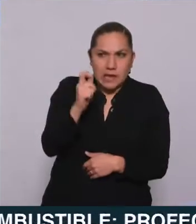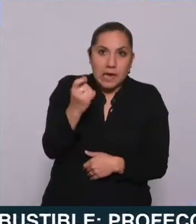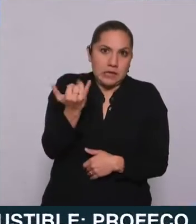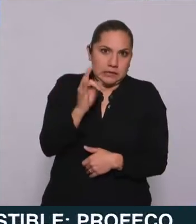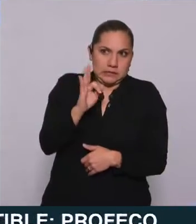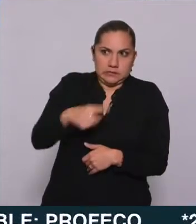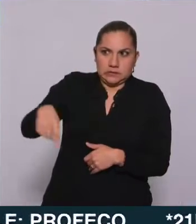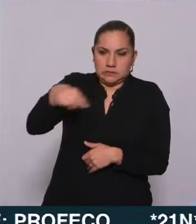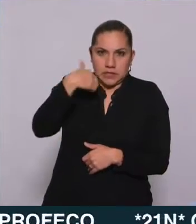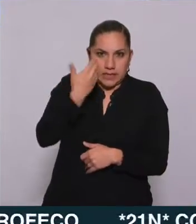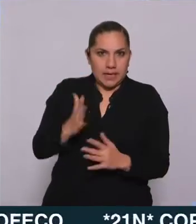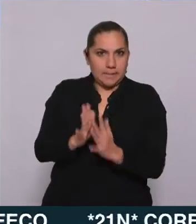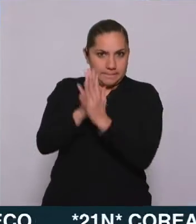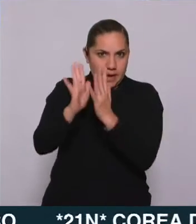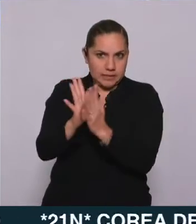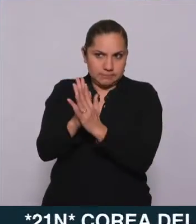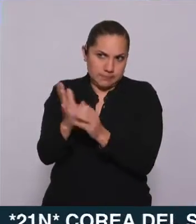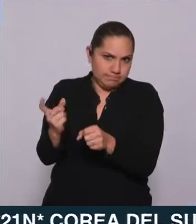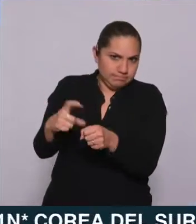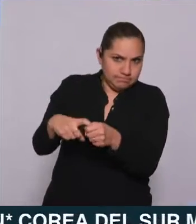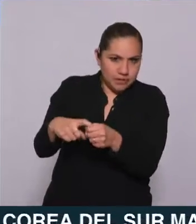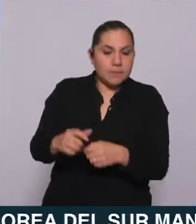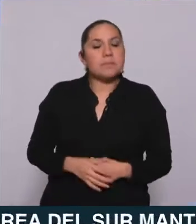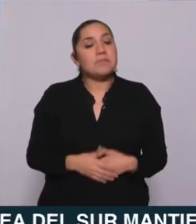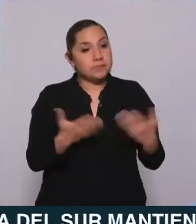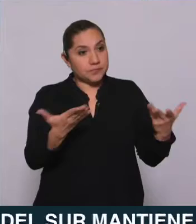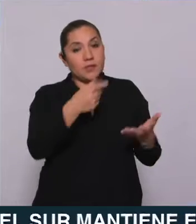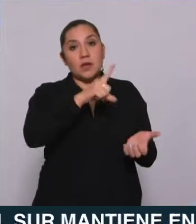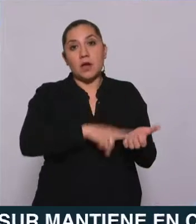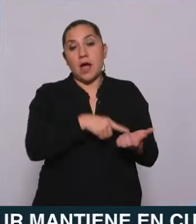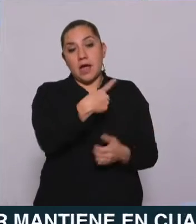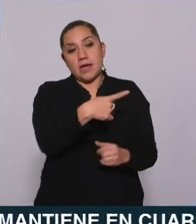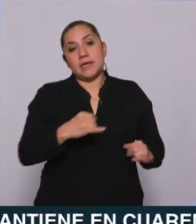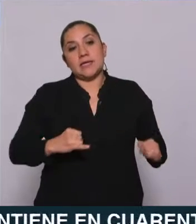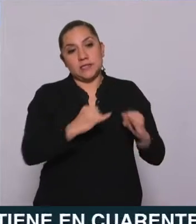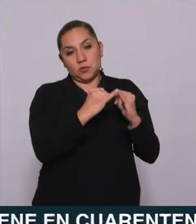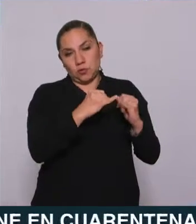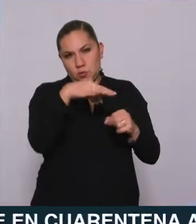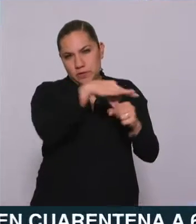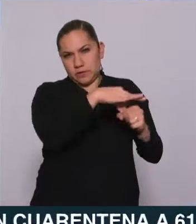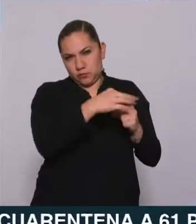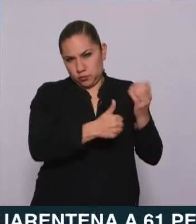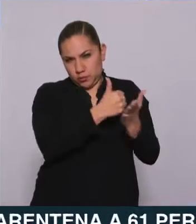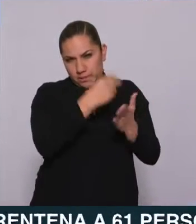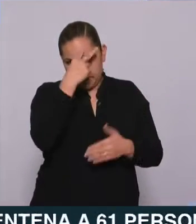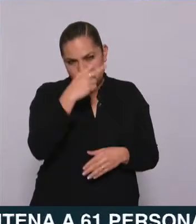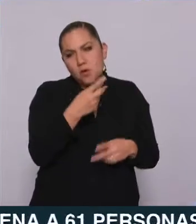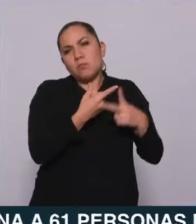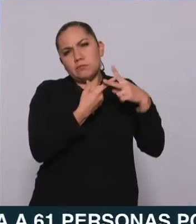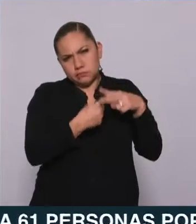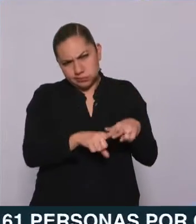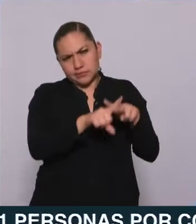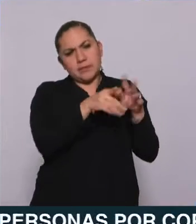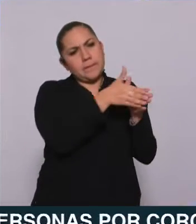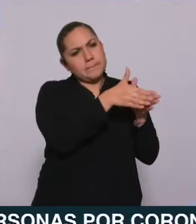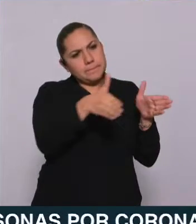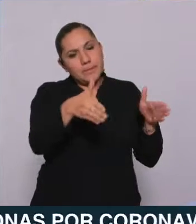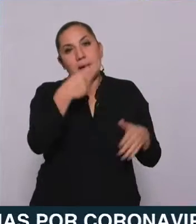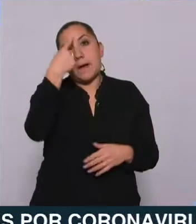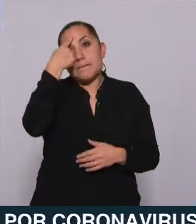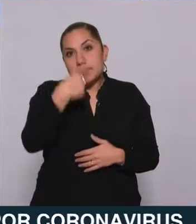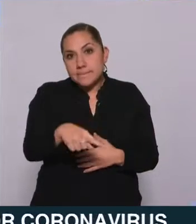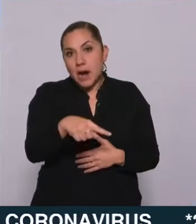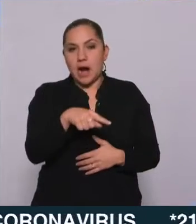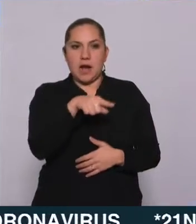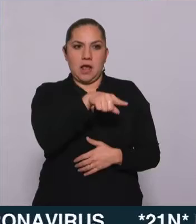abrió por parte del Instituto Electoral de la Ciudad de México el registro para poder participar. La elección, junto con el presupuesto participativo, va a ser el 15